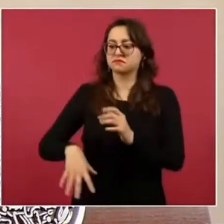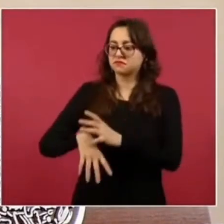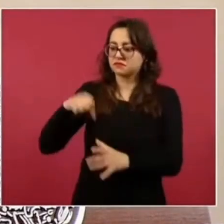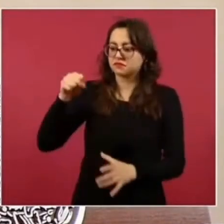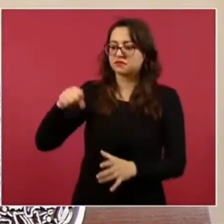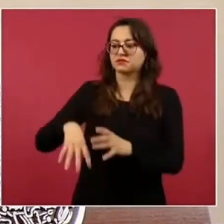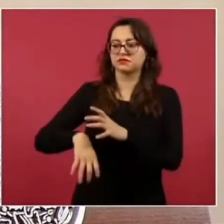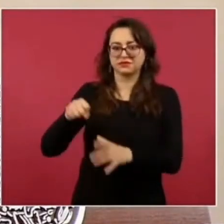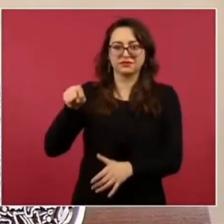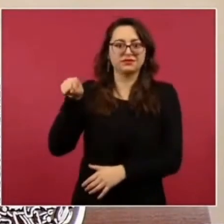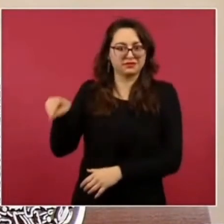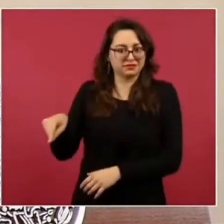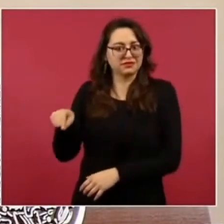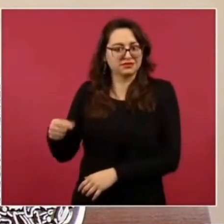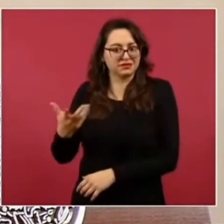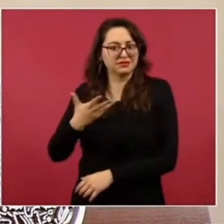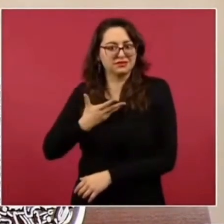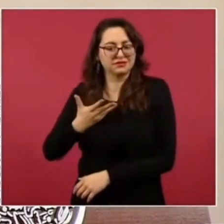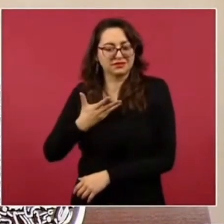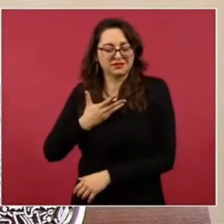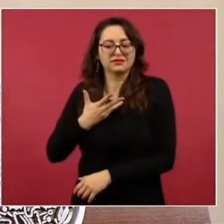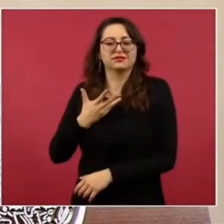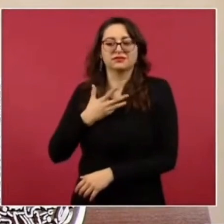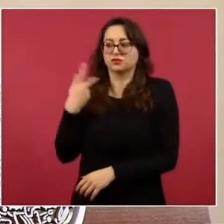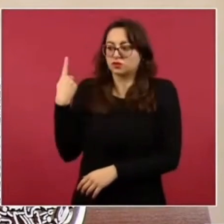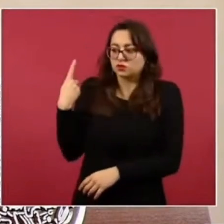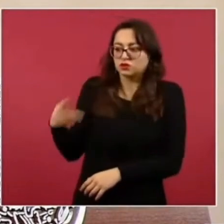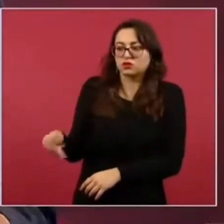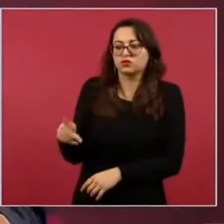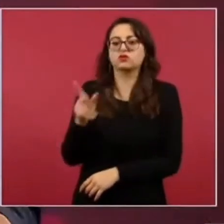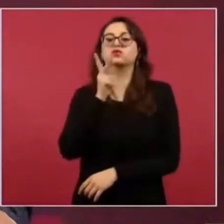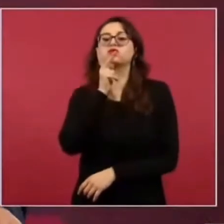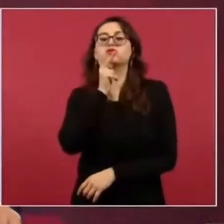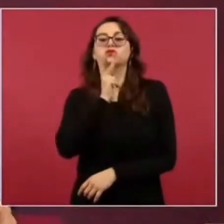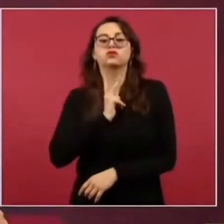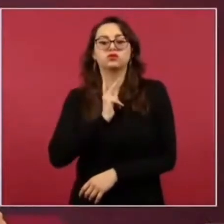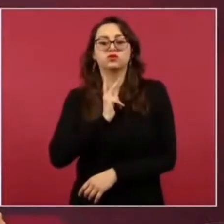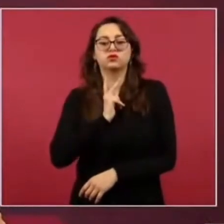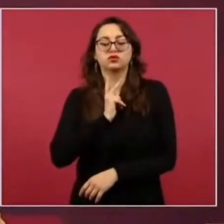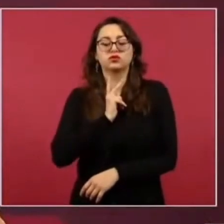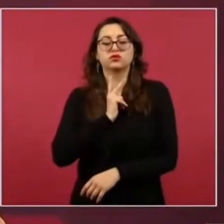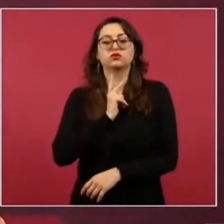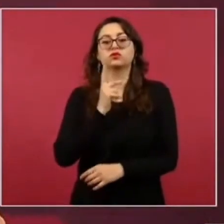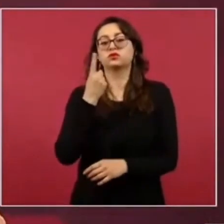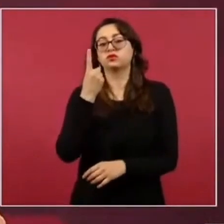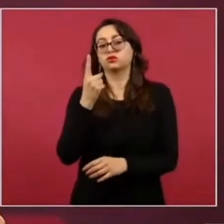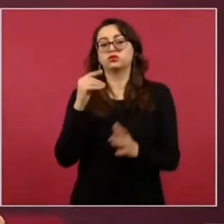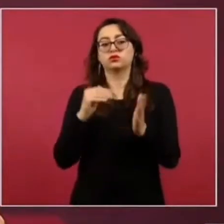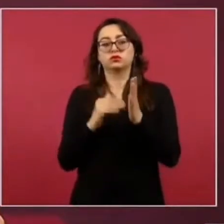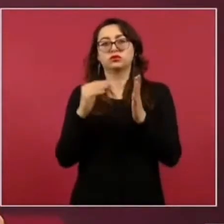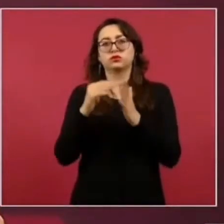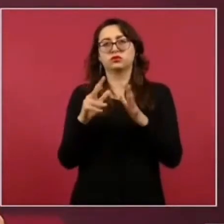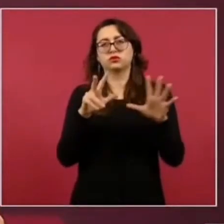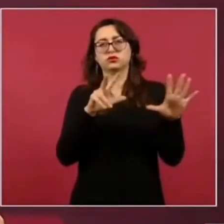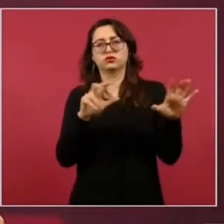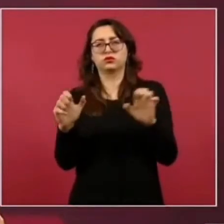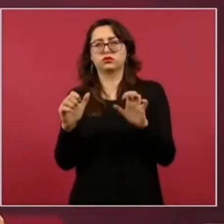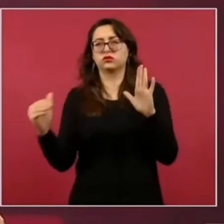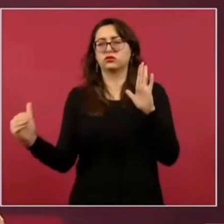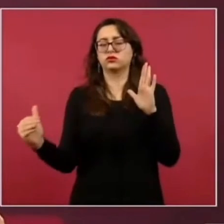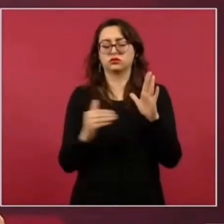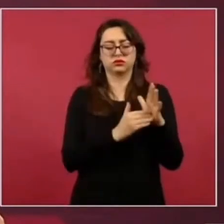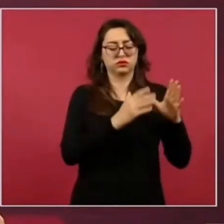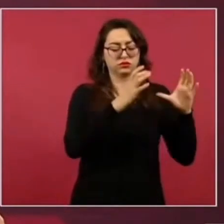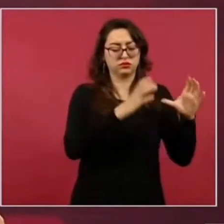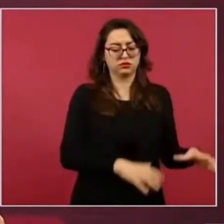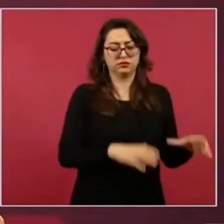Ya se está extrayendo de Tabasco de 1.800.000 barriles diarios,